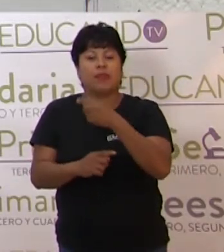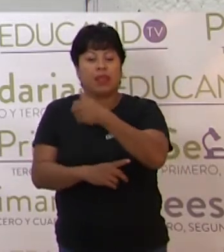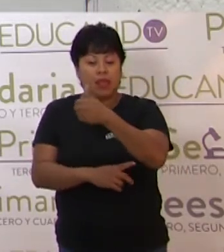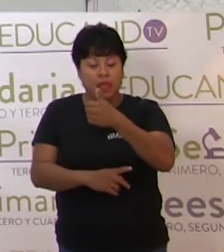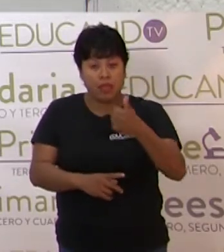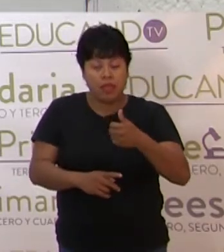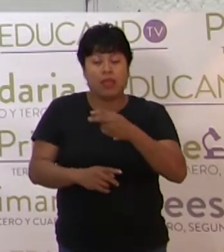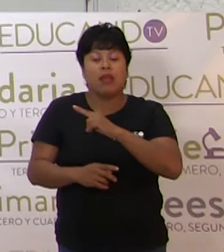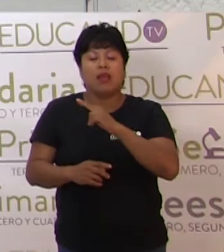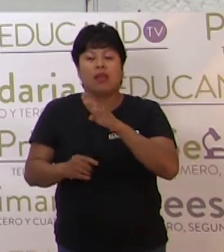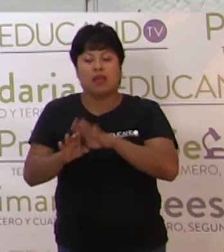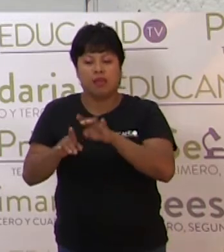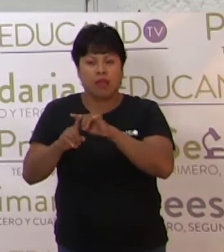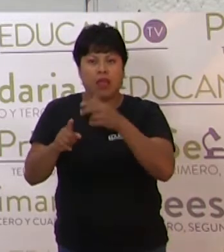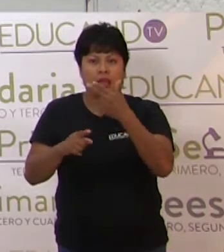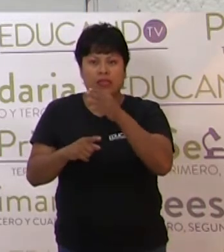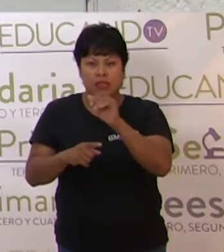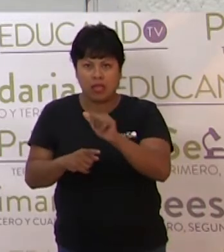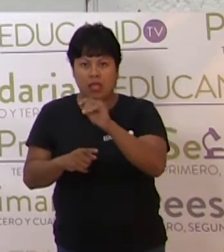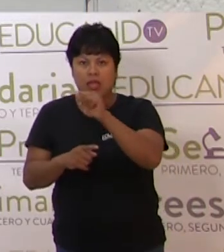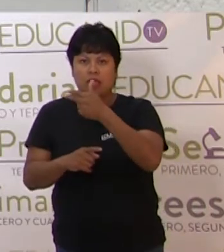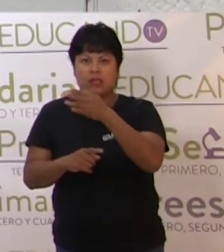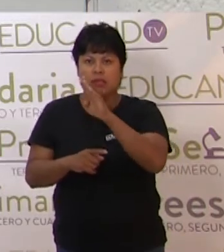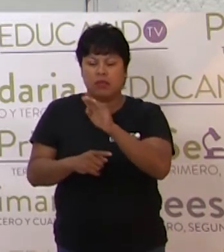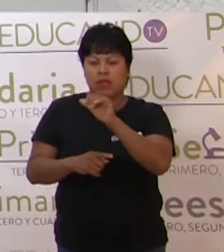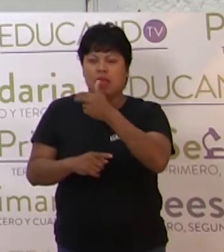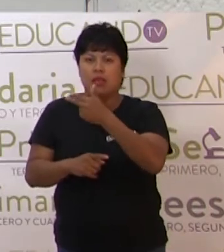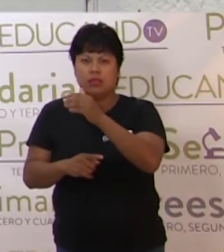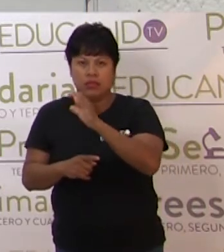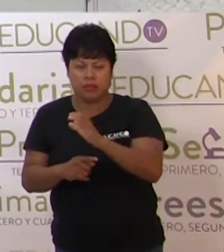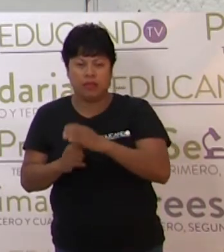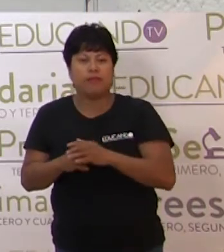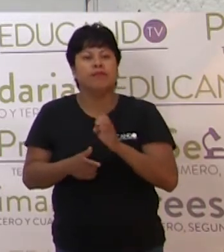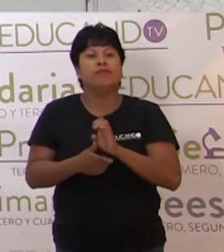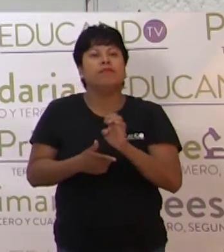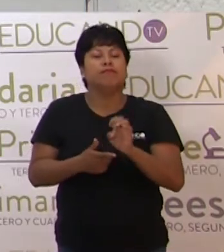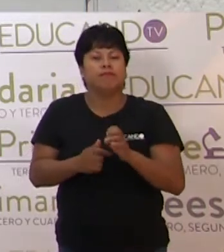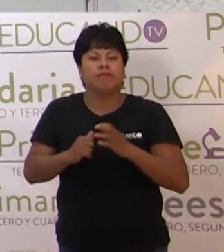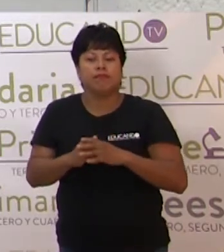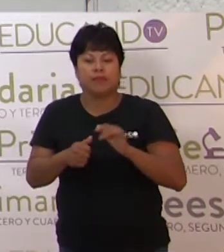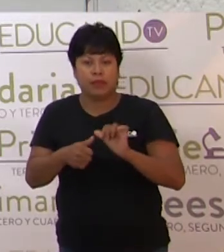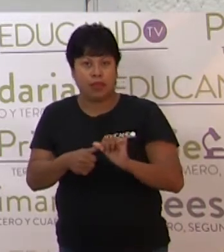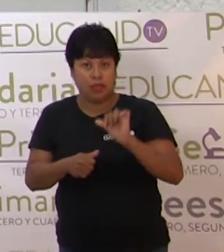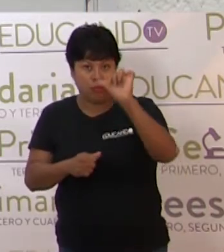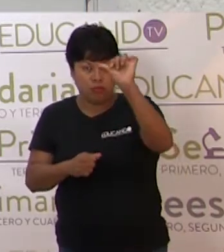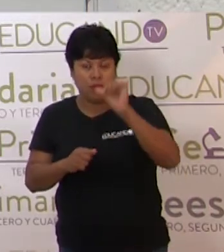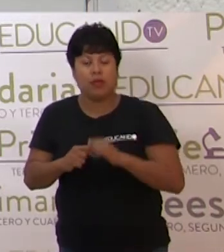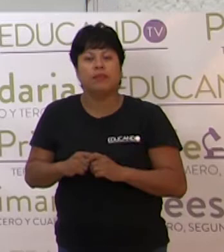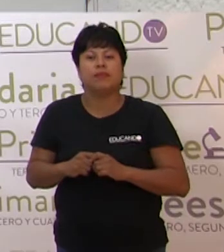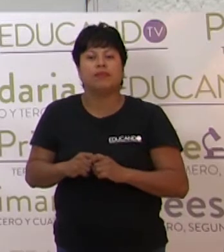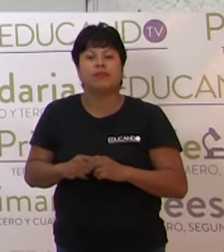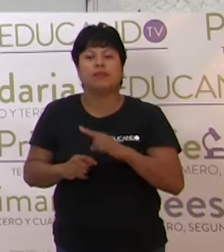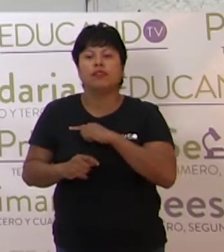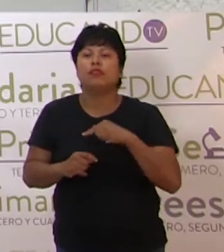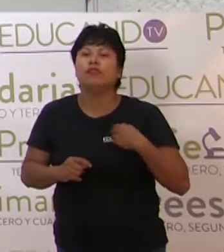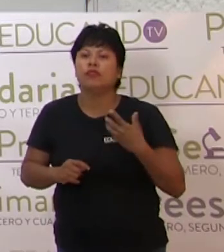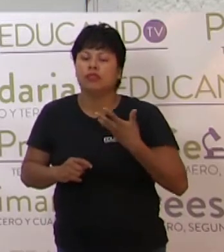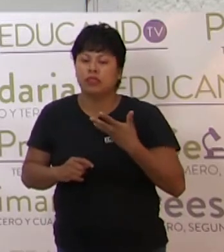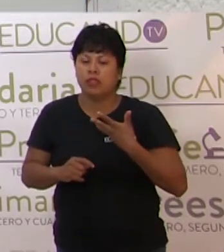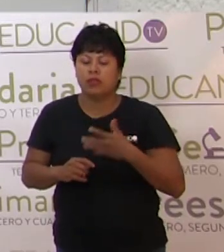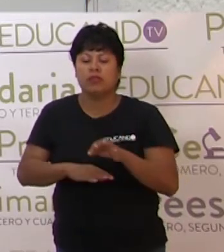alturas como hhv y hc entonces las alturas las obtenemos